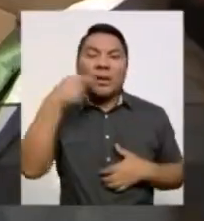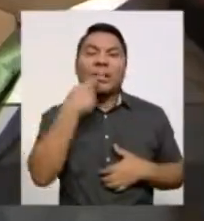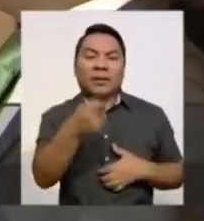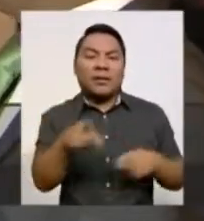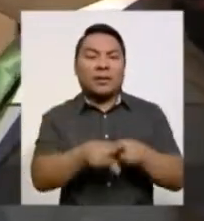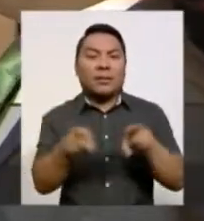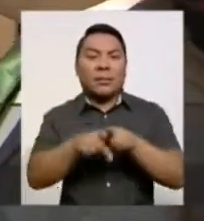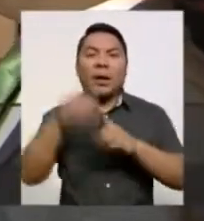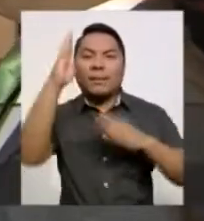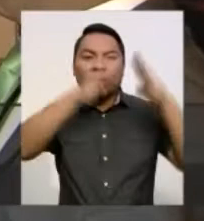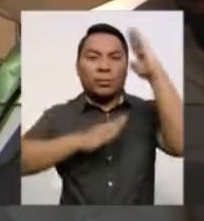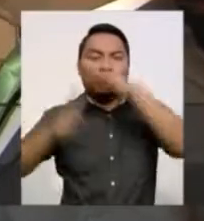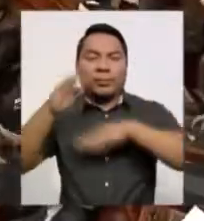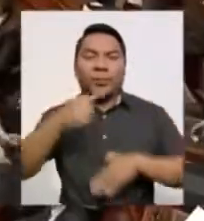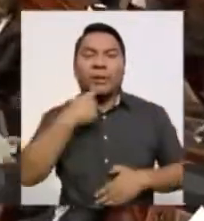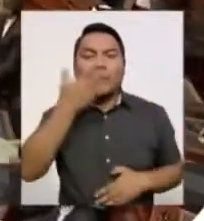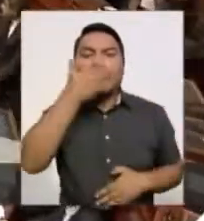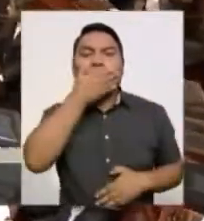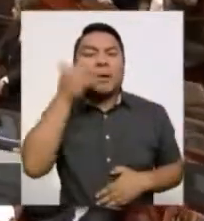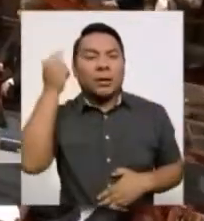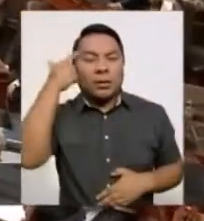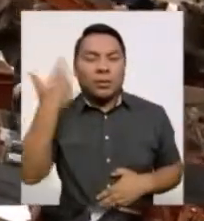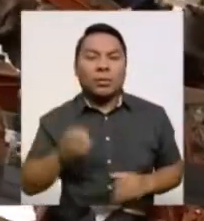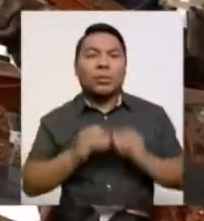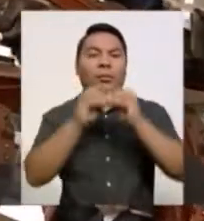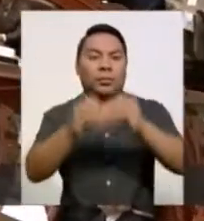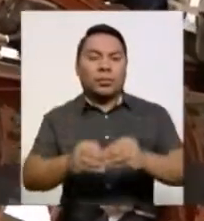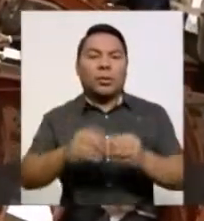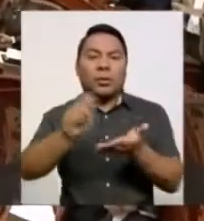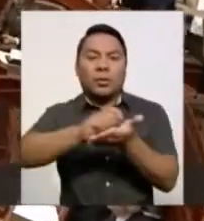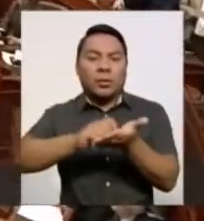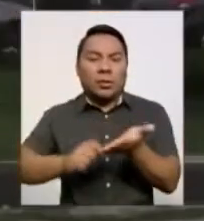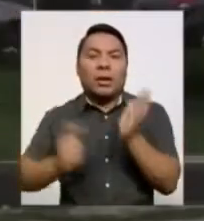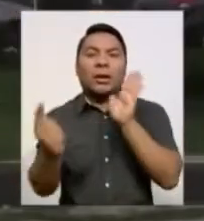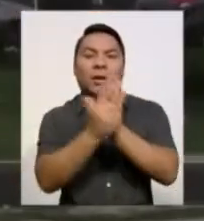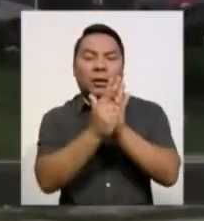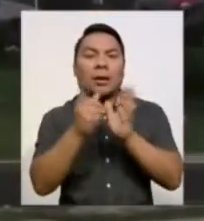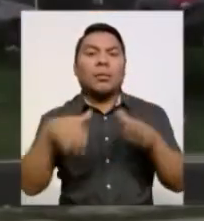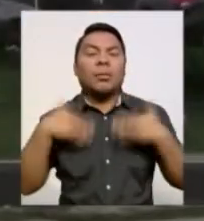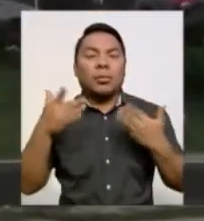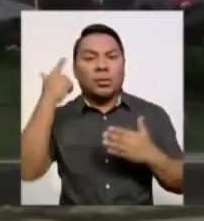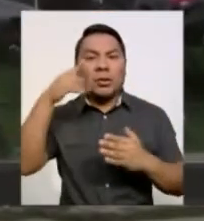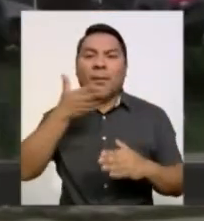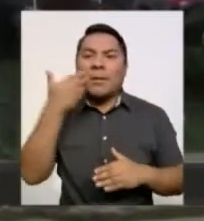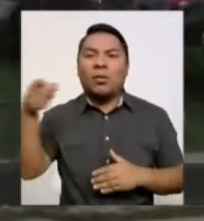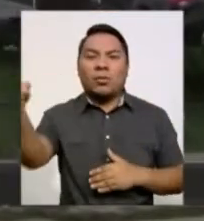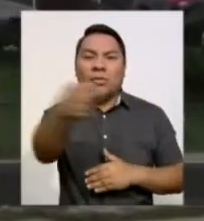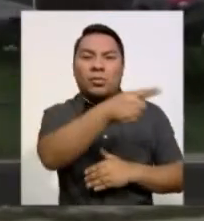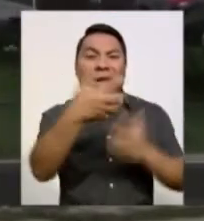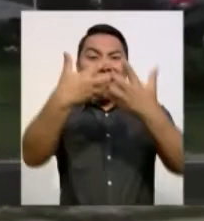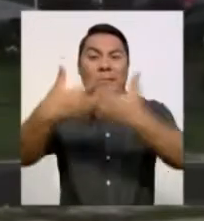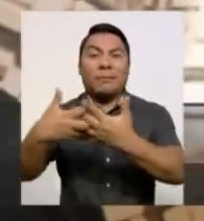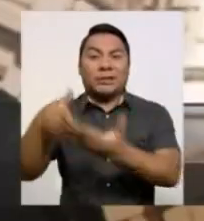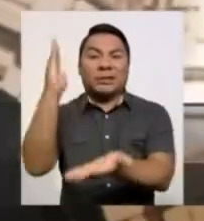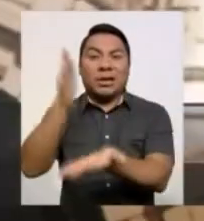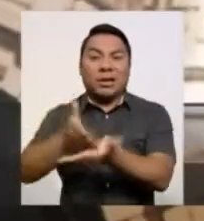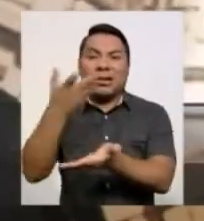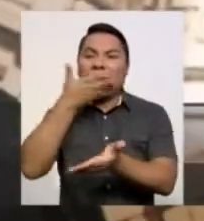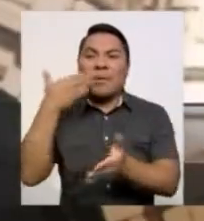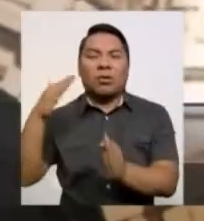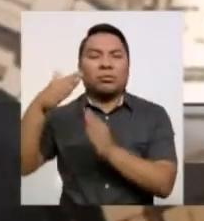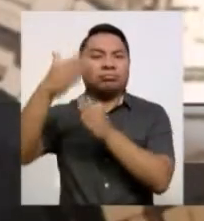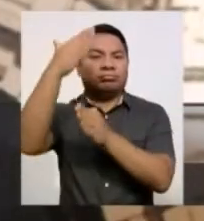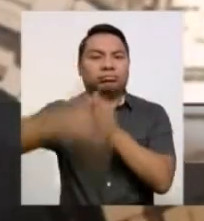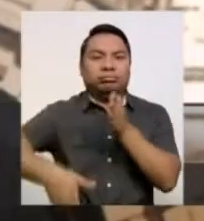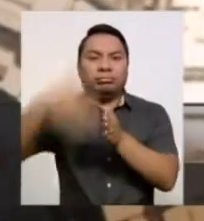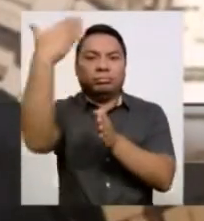preocupación y estimaron que es conveniente se plantee una iniciativa legislativa para frenar la participación de estas empresas. Una empresa que está